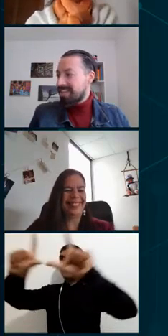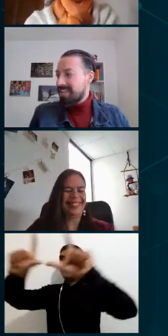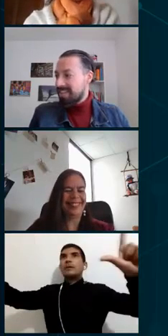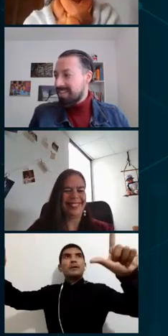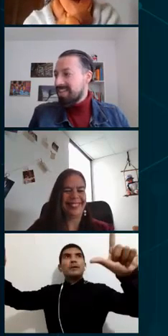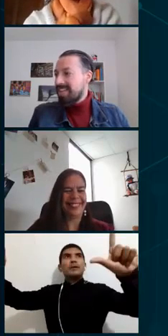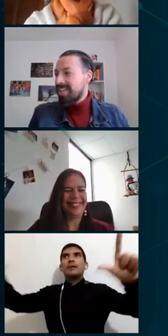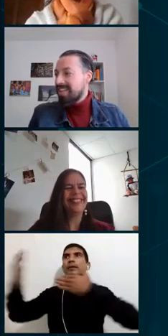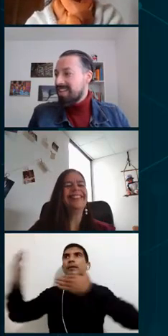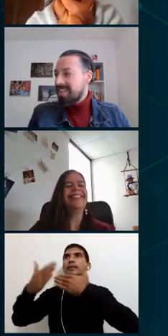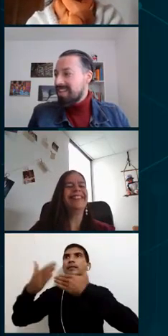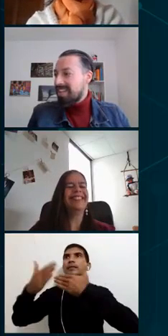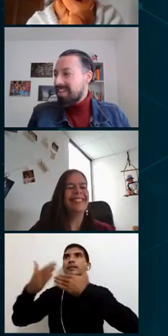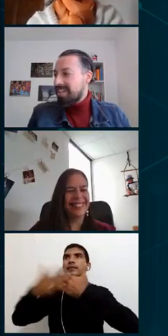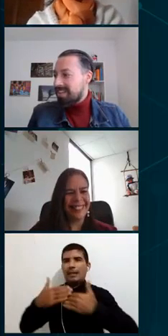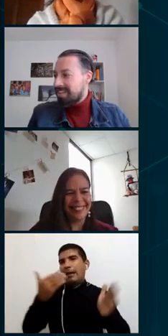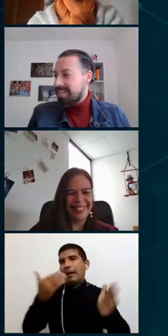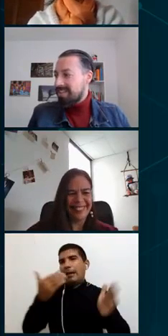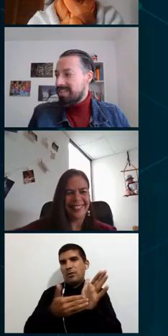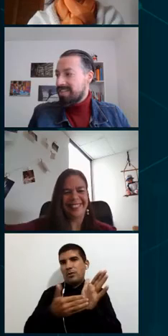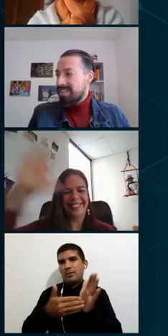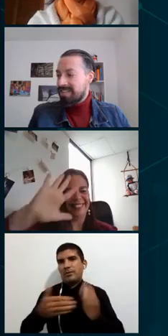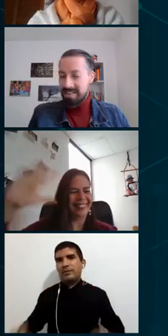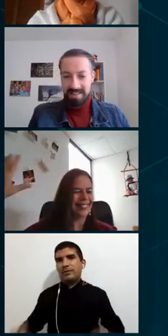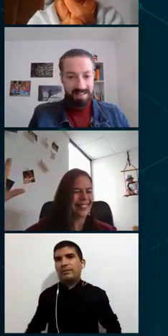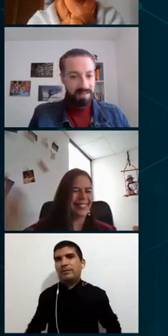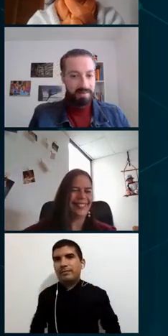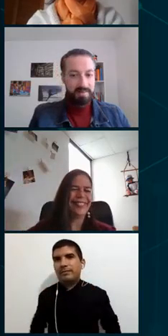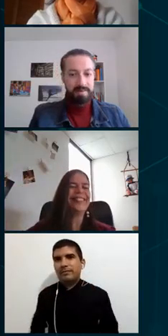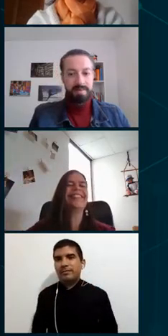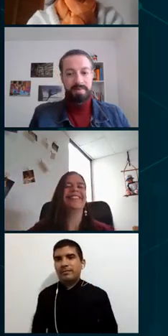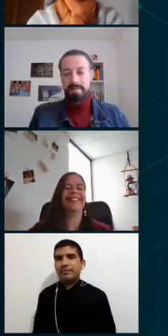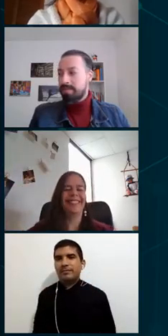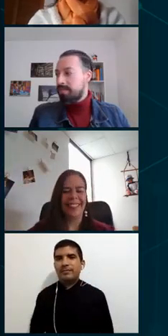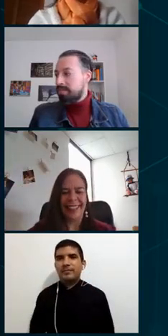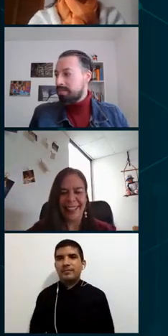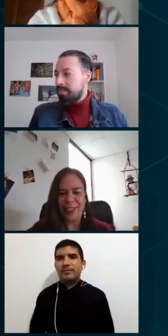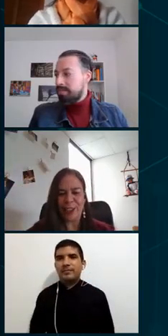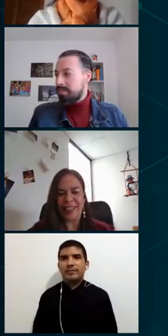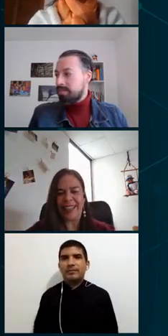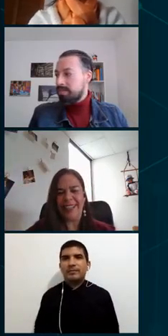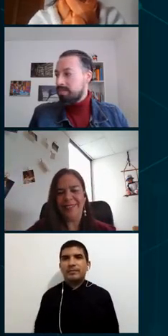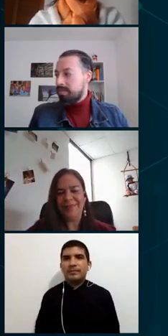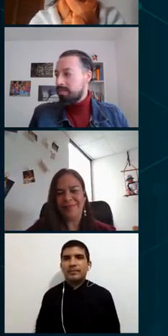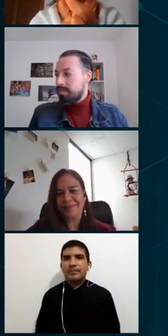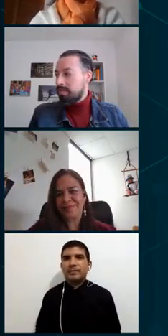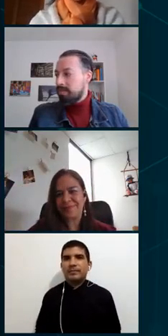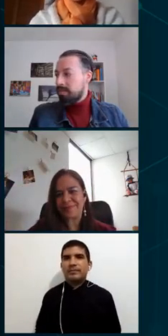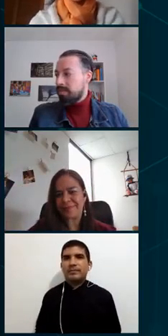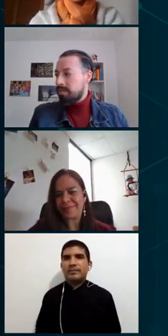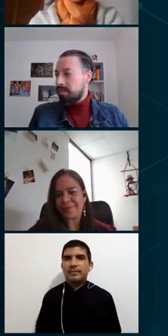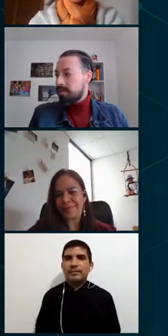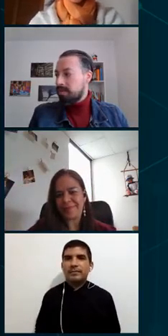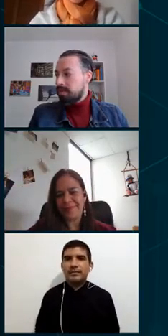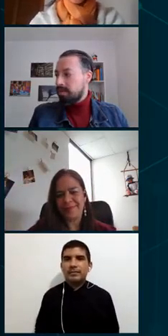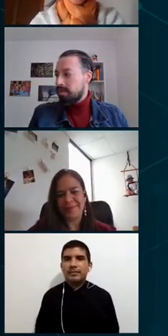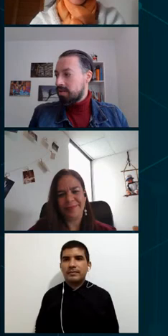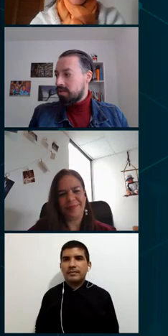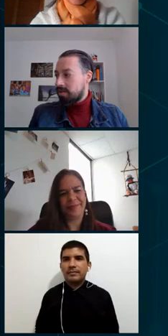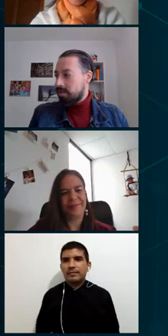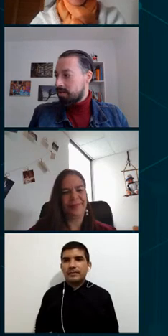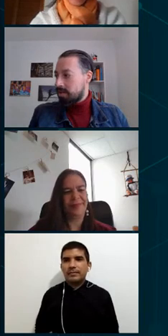Fe, así cuando ponen en toda la mitad de la pantalla con la una. Sí. Total.